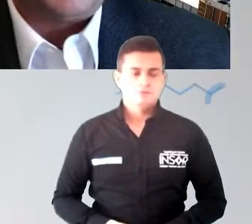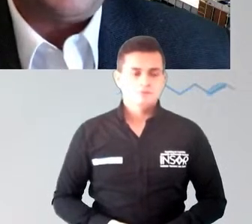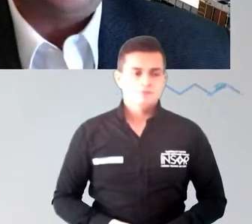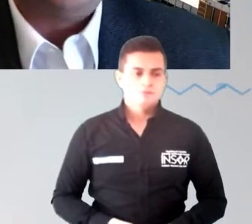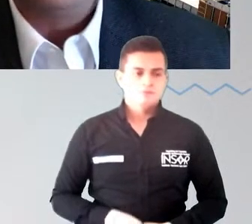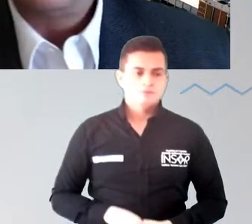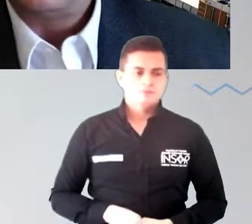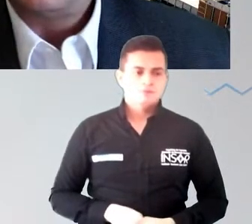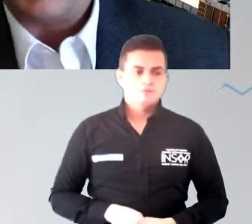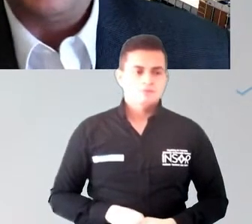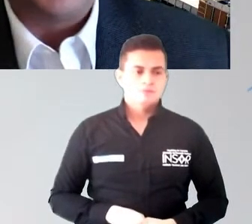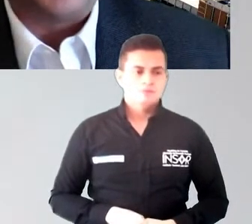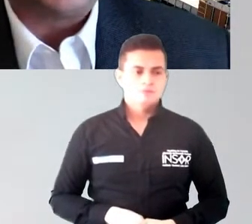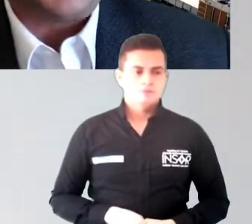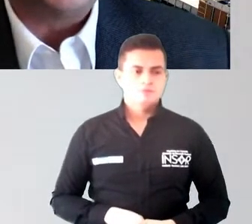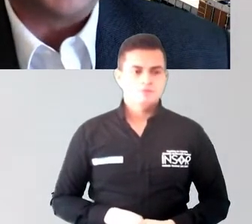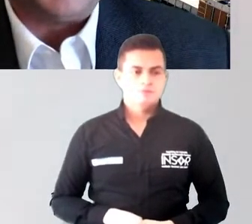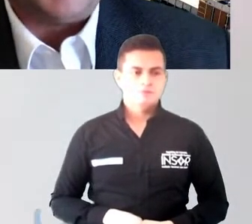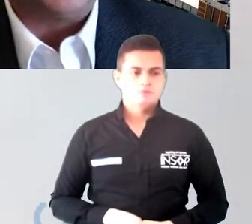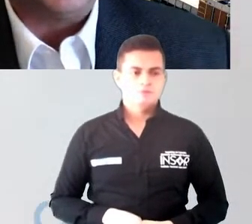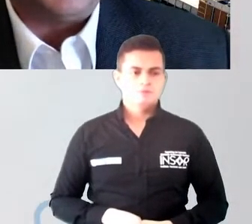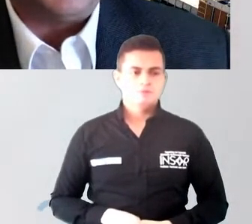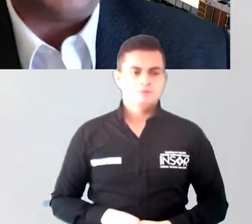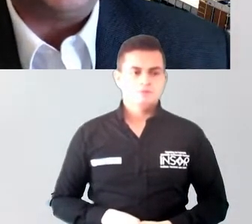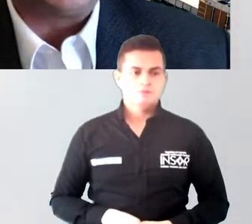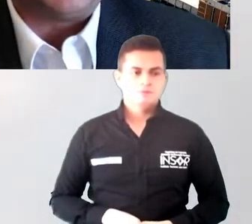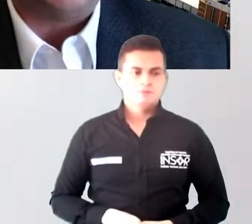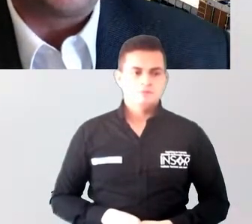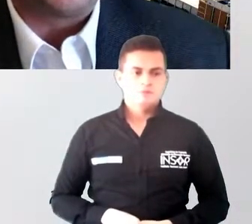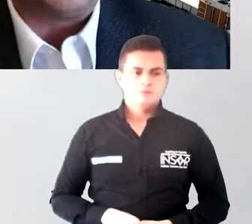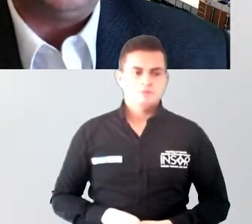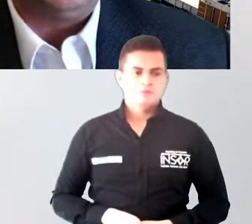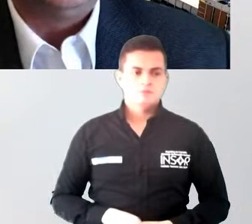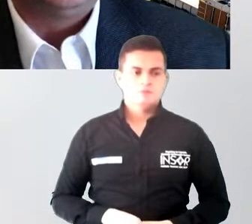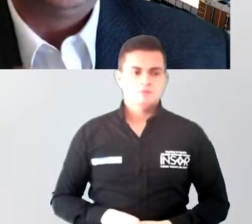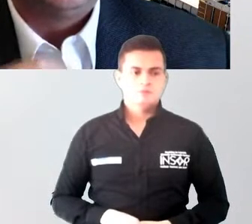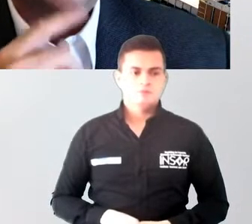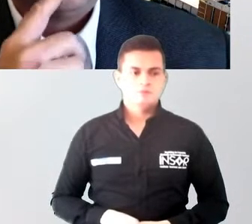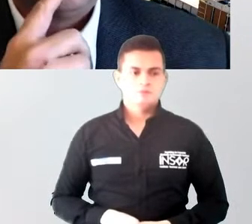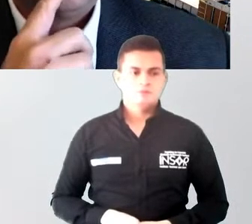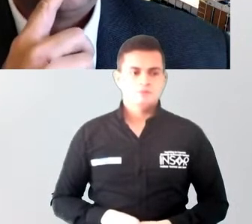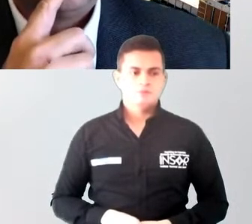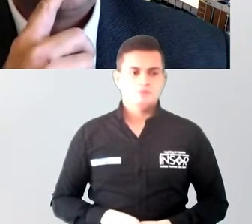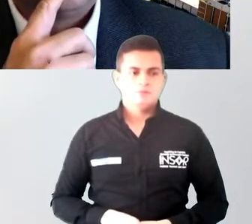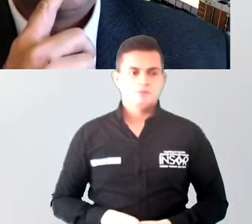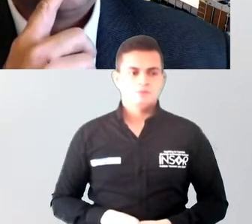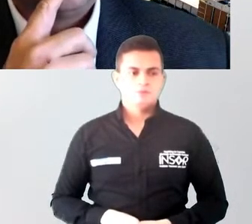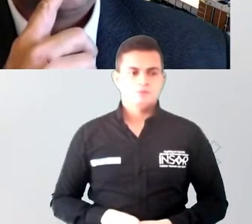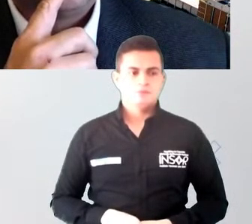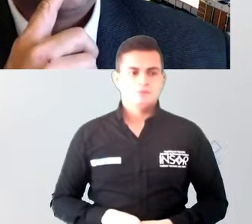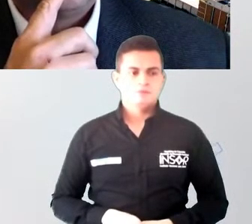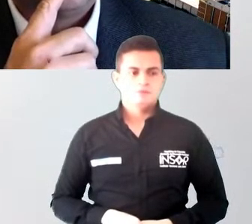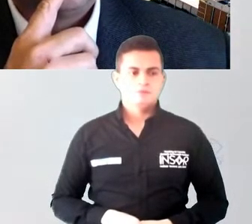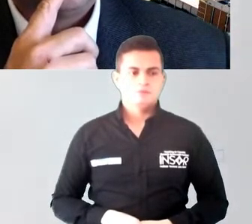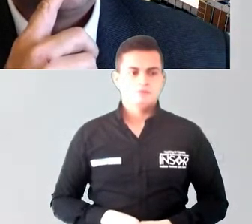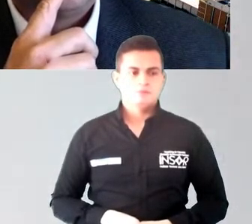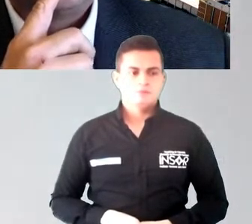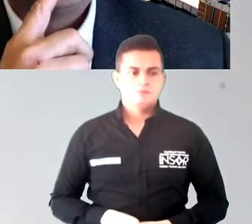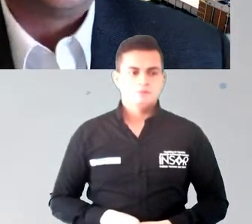Do I have I know that our time's running out. Do I have time to say one more thing? Yes, por favor.